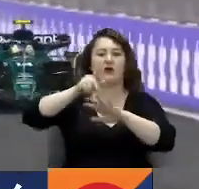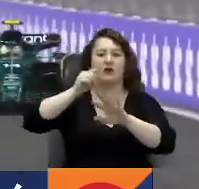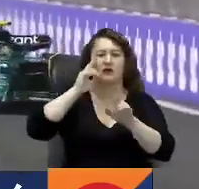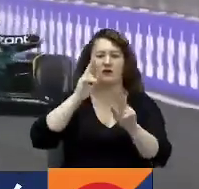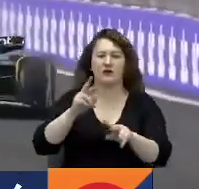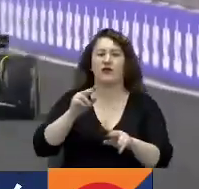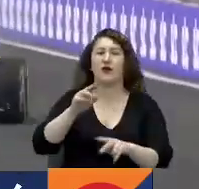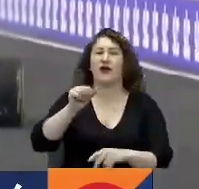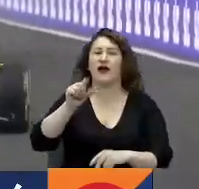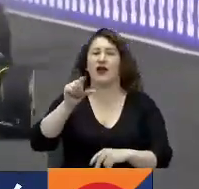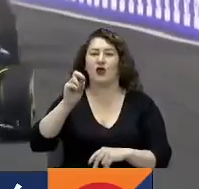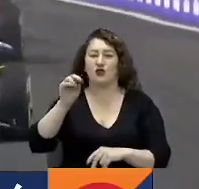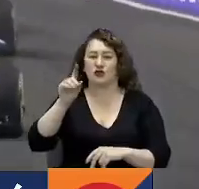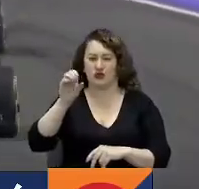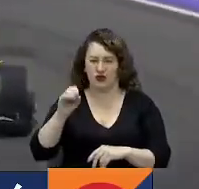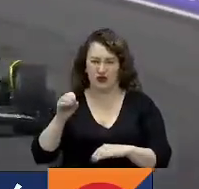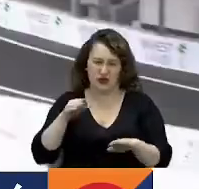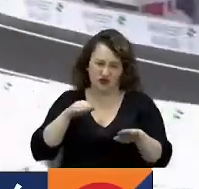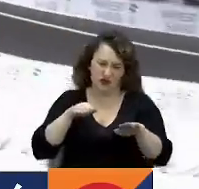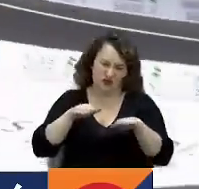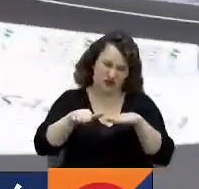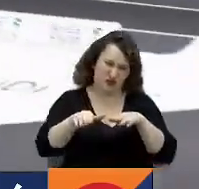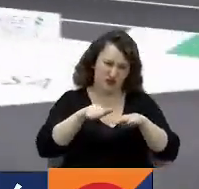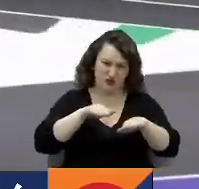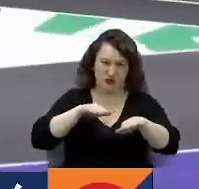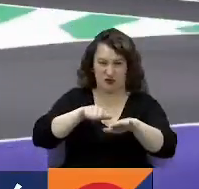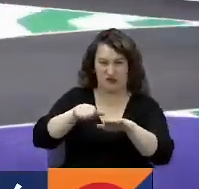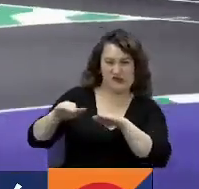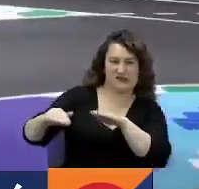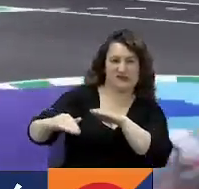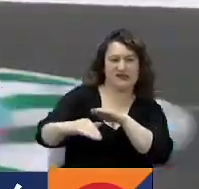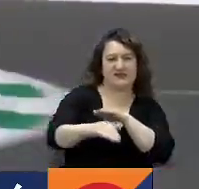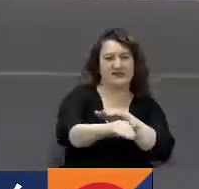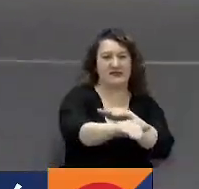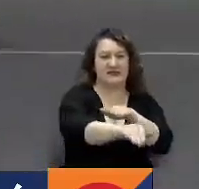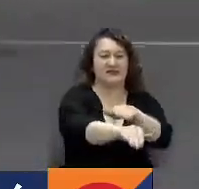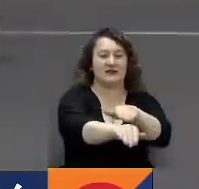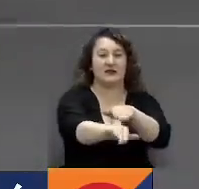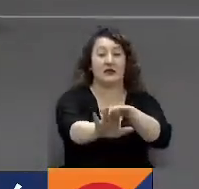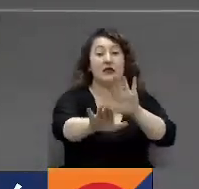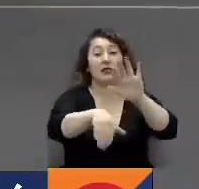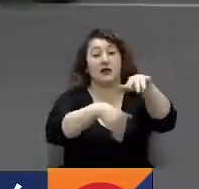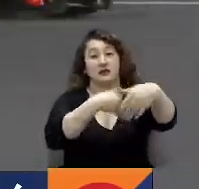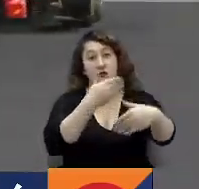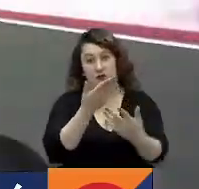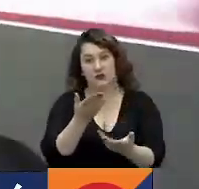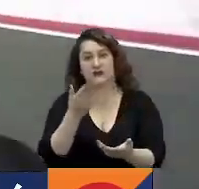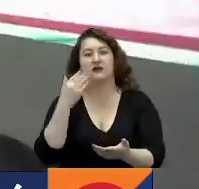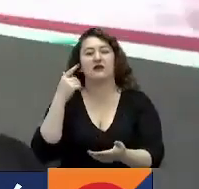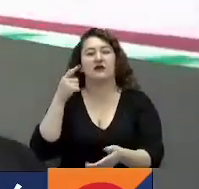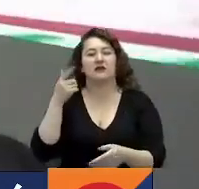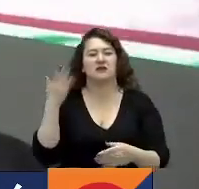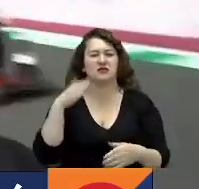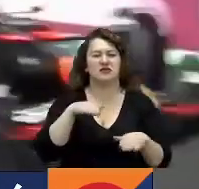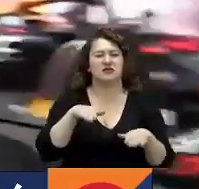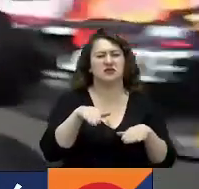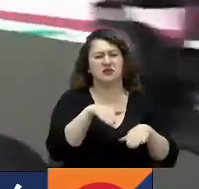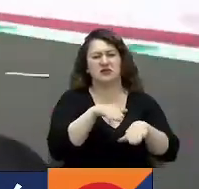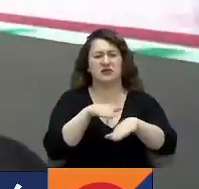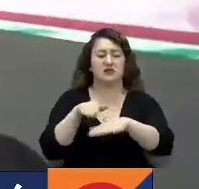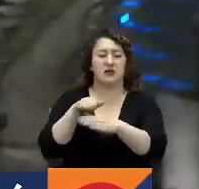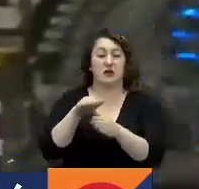Alonso en la misma largada lo sobrepasó, sí, para dejarlo segundo. Después, por el otro lado, estaba Max Verstappen,